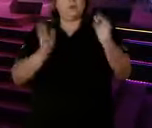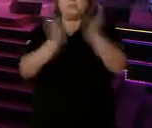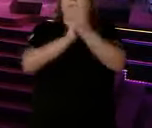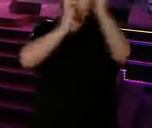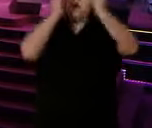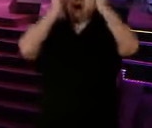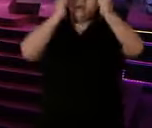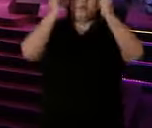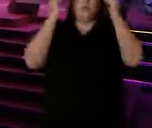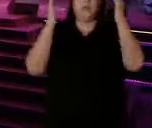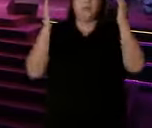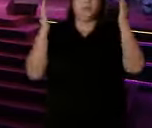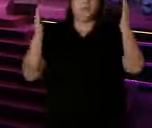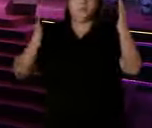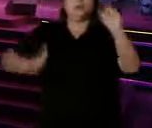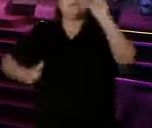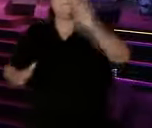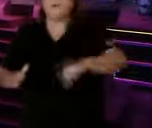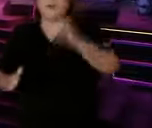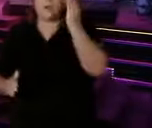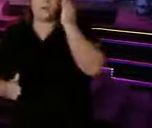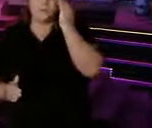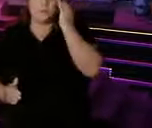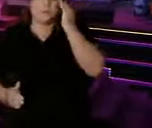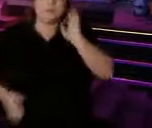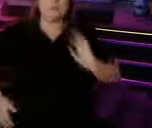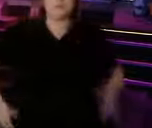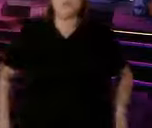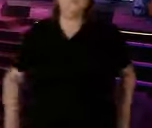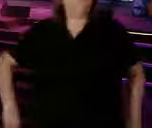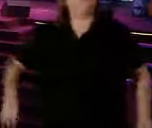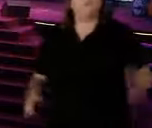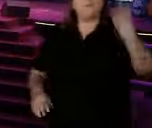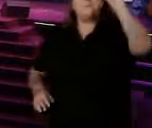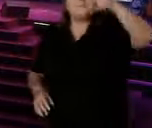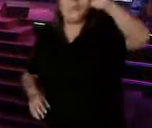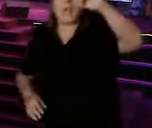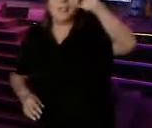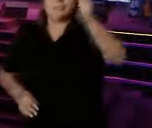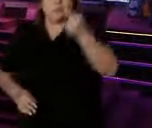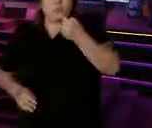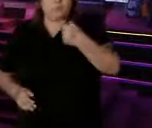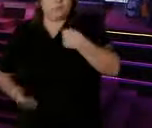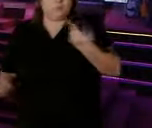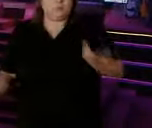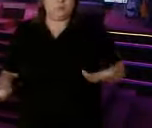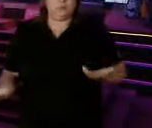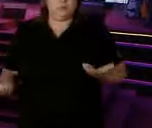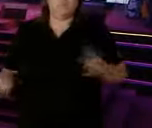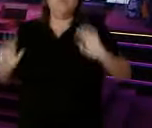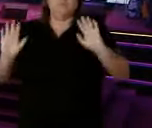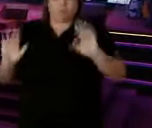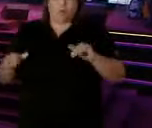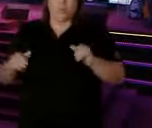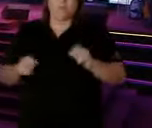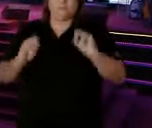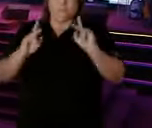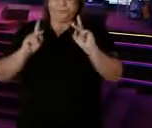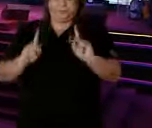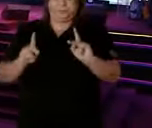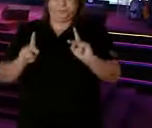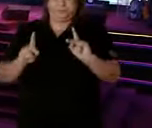Aleluya, usted me comprendió, el querido hermano. ¿Cómo se lo pruebo, pastora? Dígame. Vamos un momentito. Ya vio que